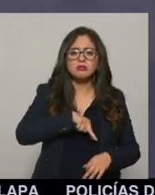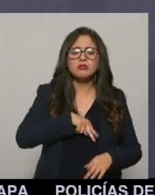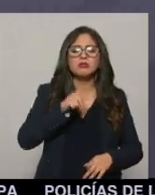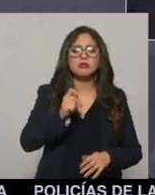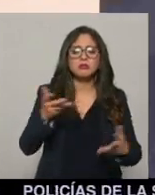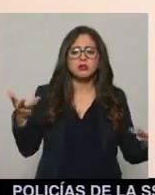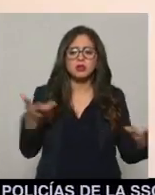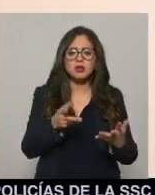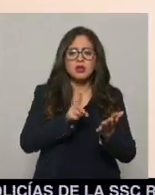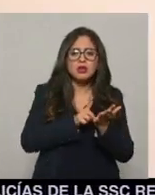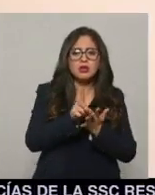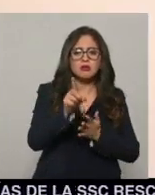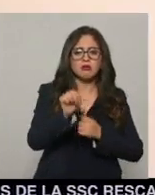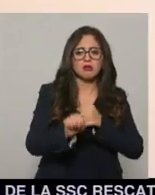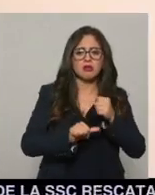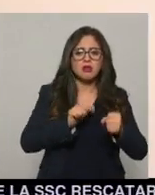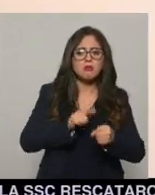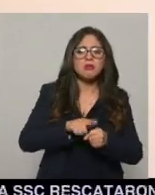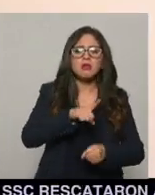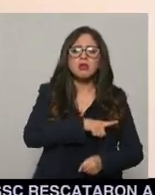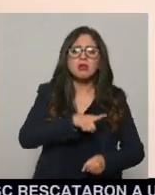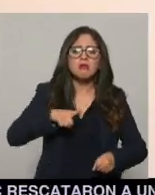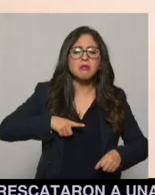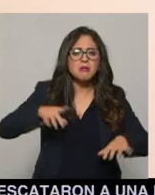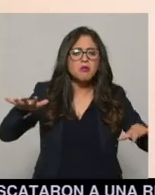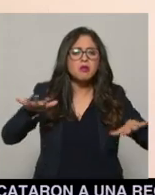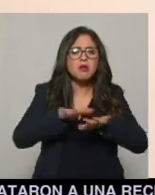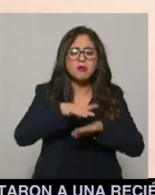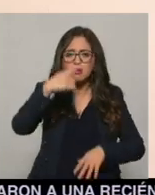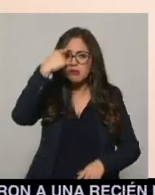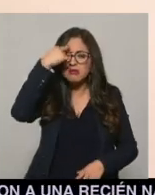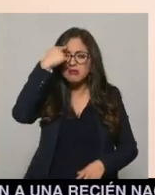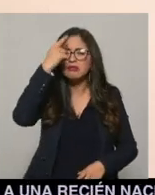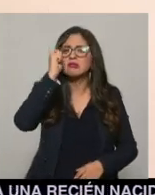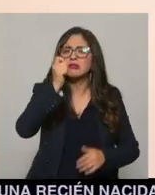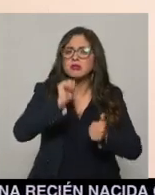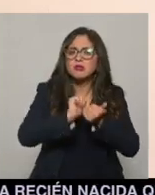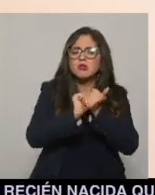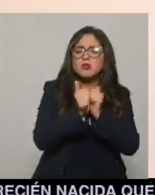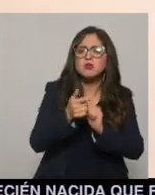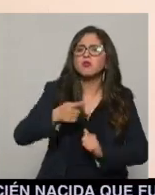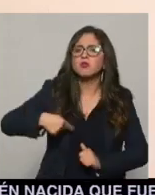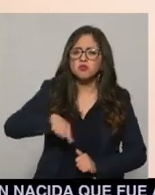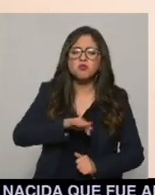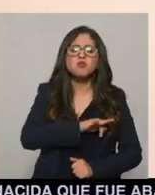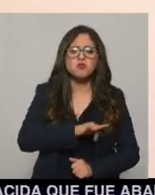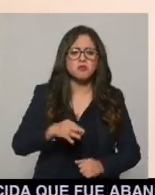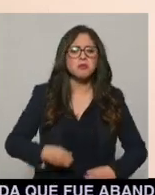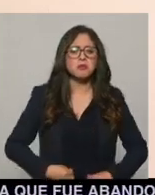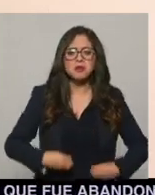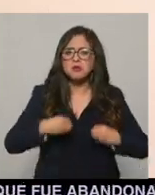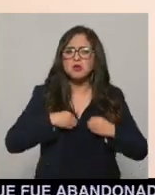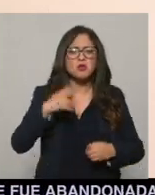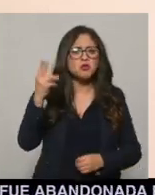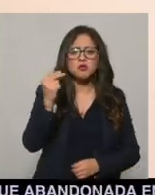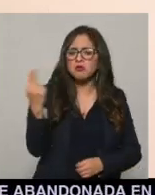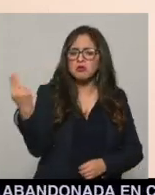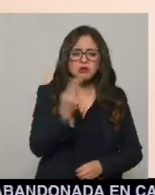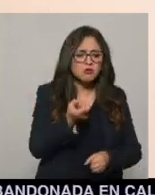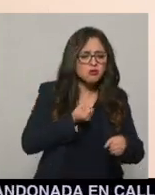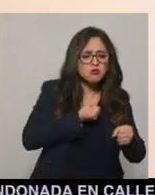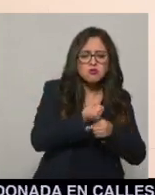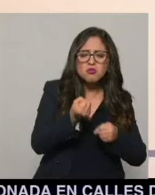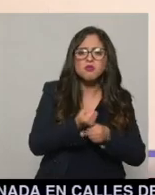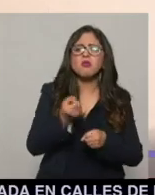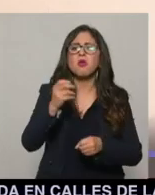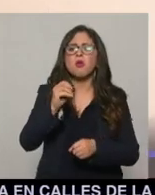de los animales, es cambiar esta mentalidad para tener una visión donde podemos vivir sin necesidad de explotar, torturar,